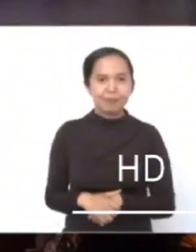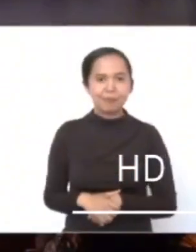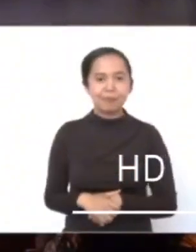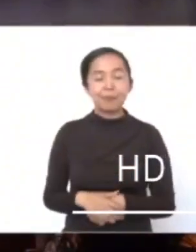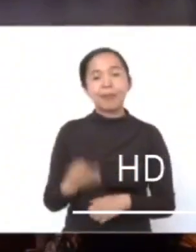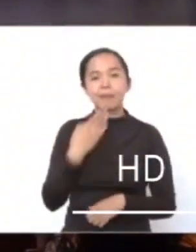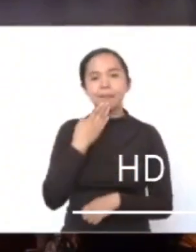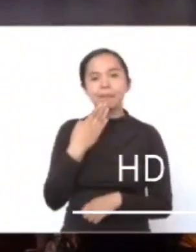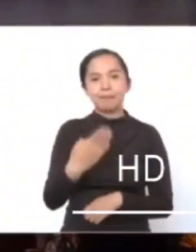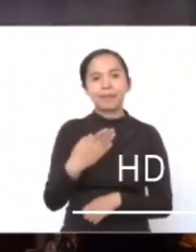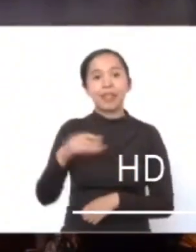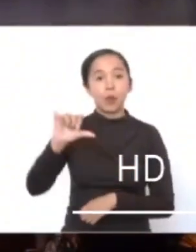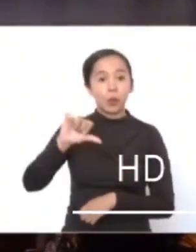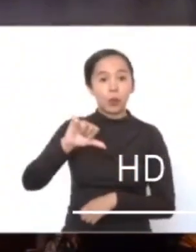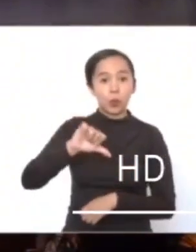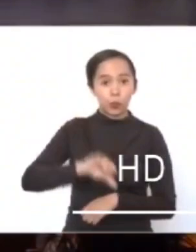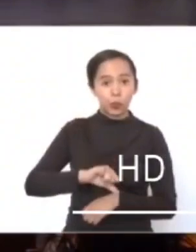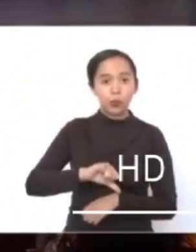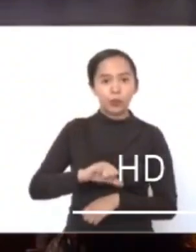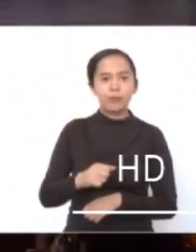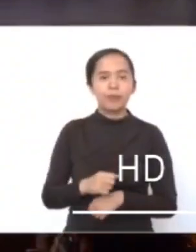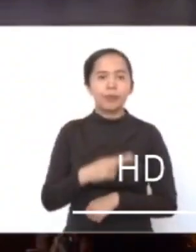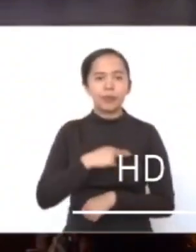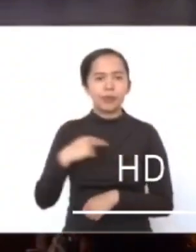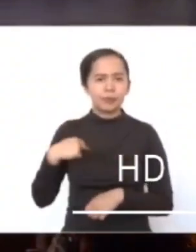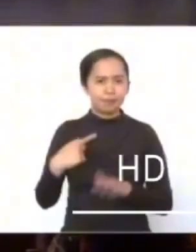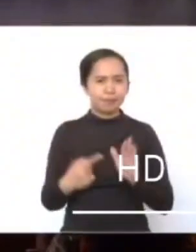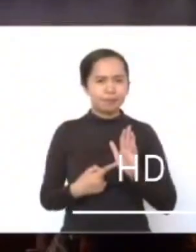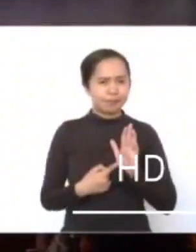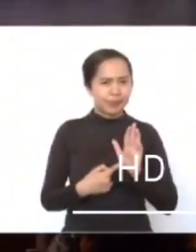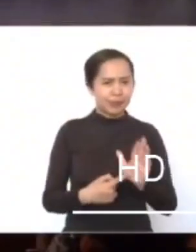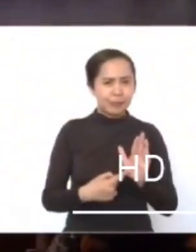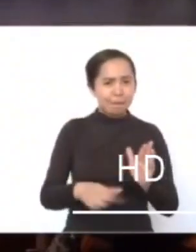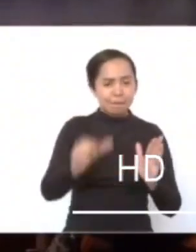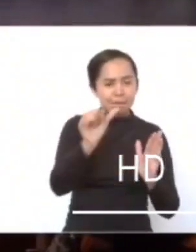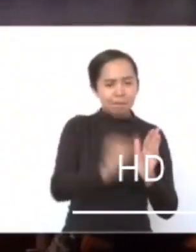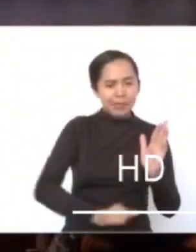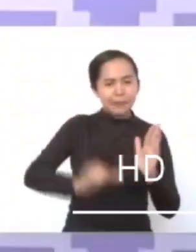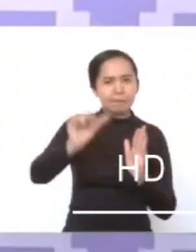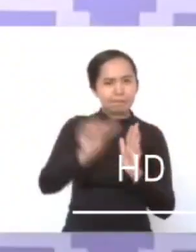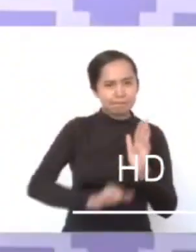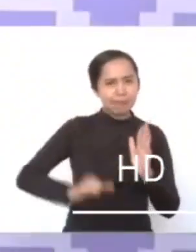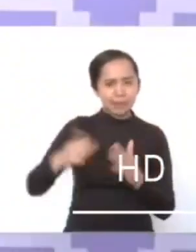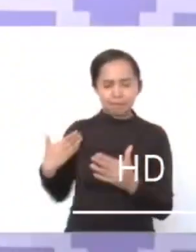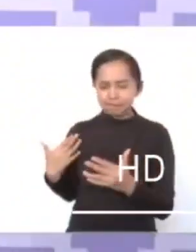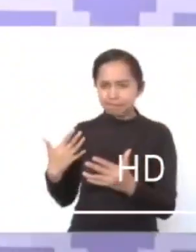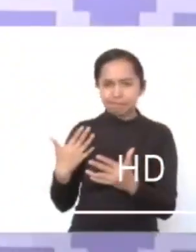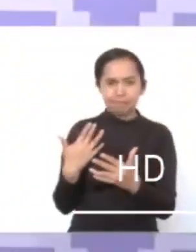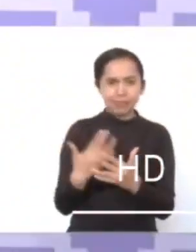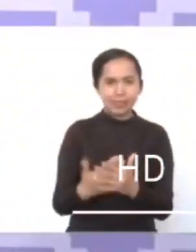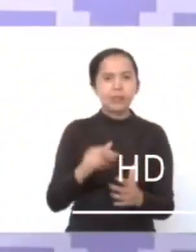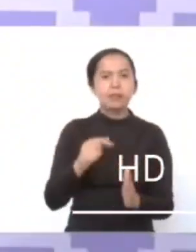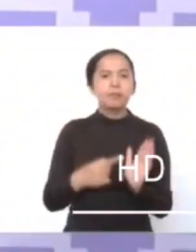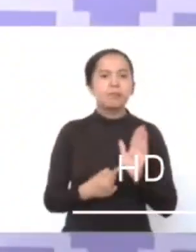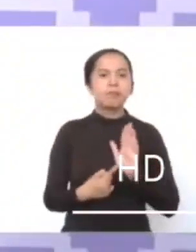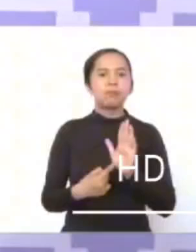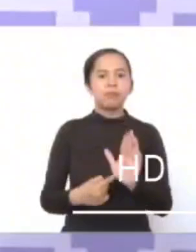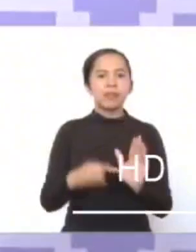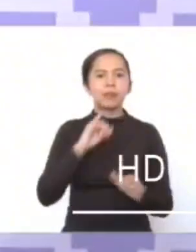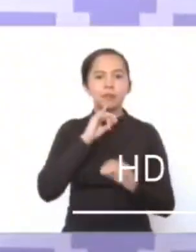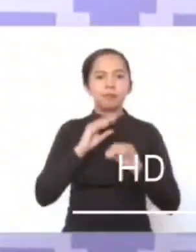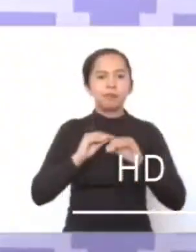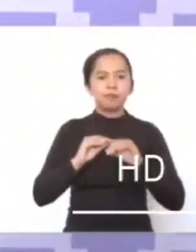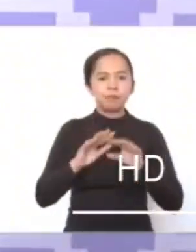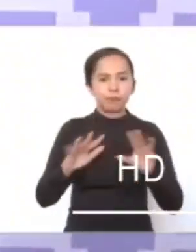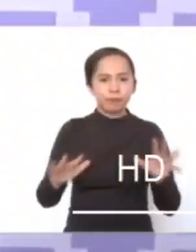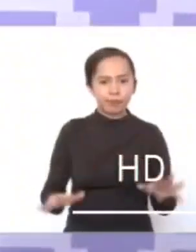Bueno, el día de hoy estamos presentando, como cada mes, el informe que